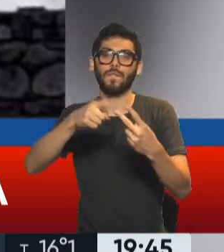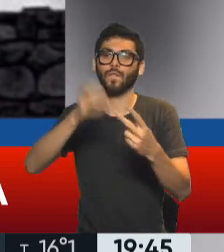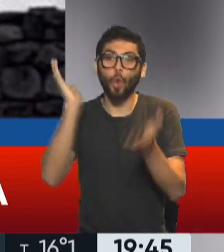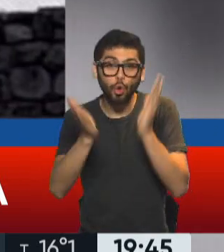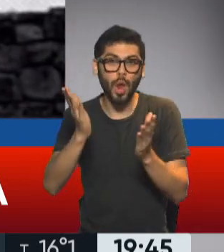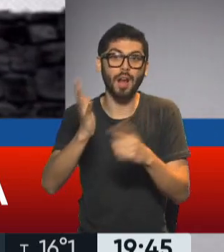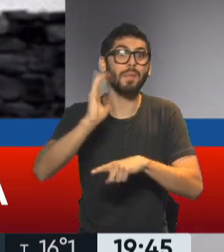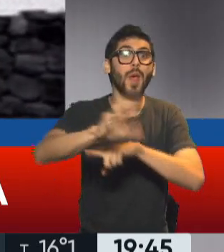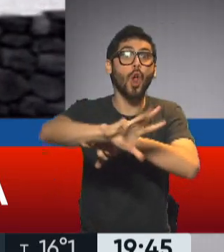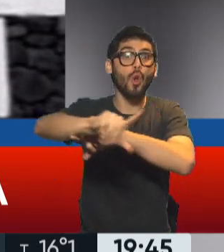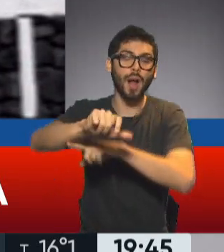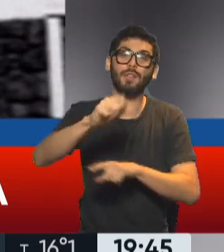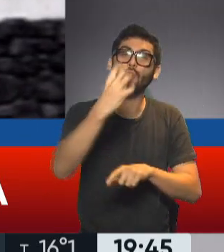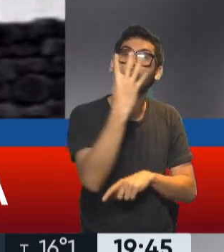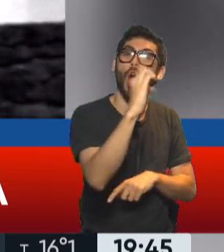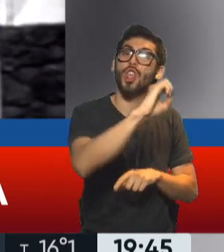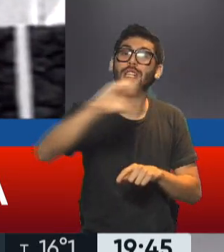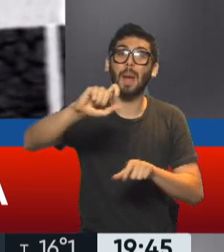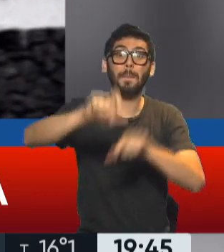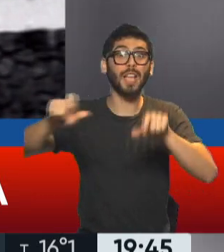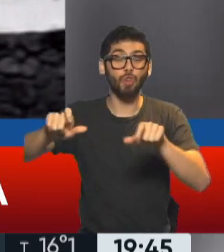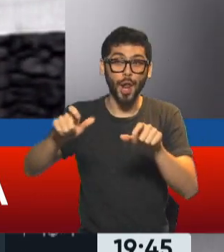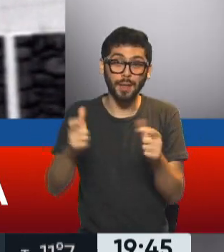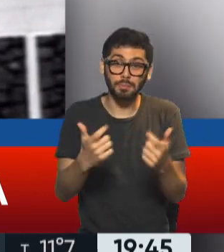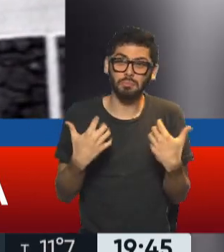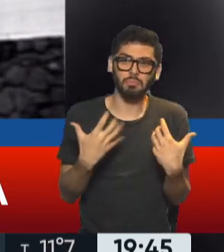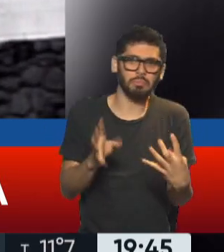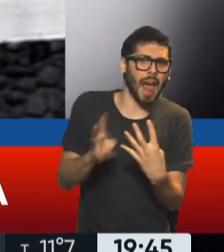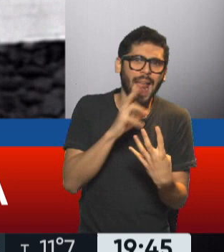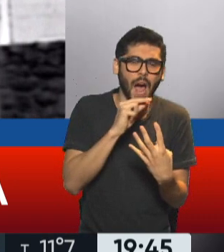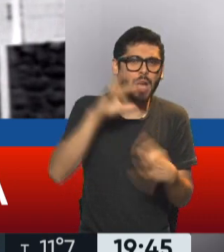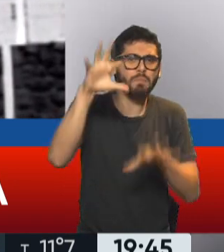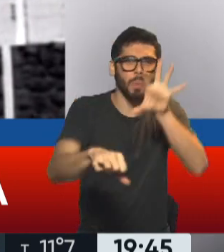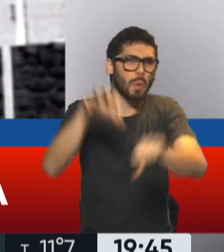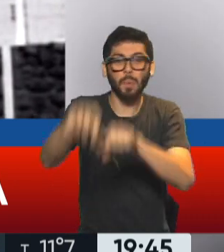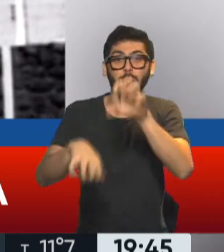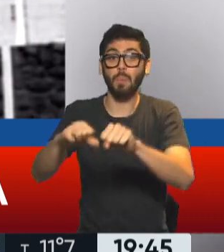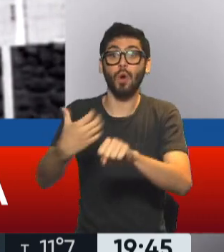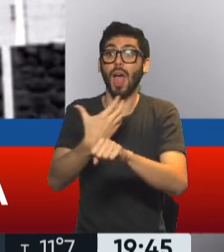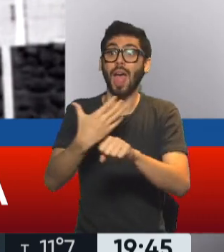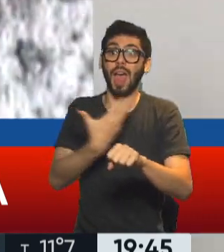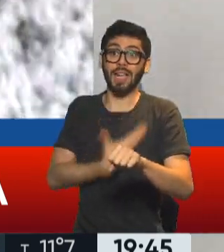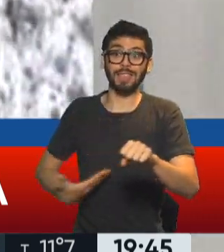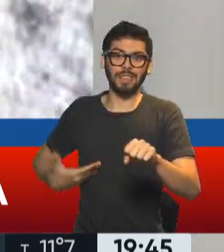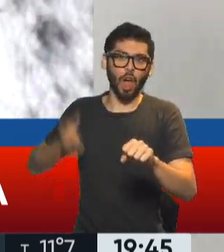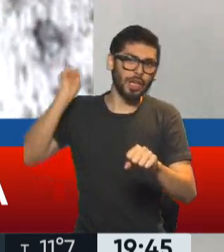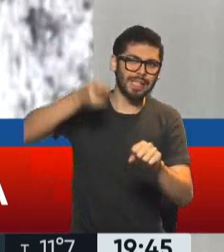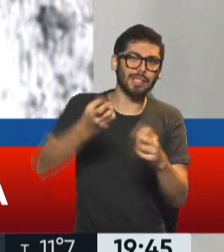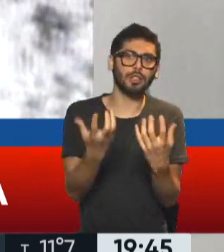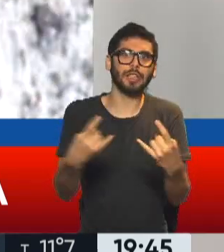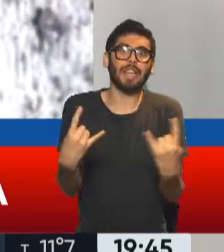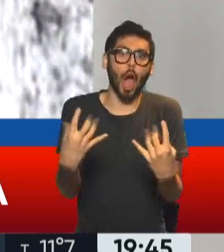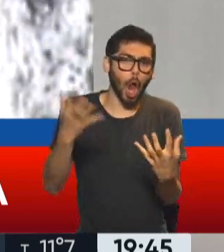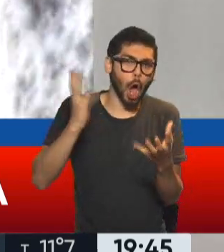400 víctimas indefensas por solo oponerse al terror que se ejercía desde el Estado con la complicidad de